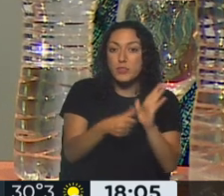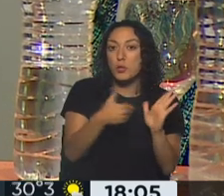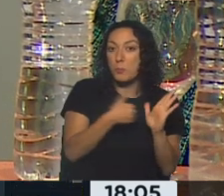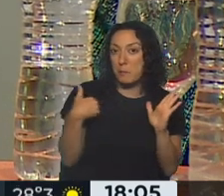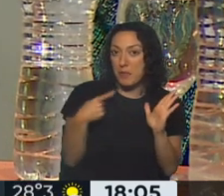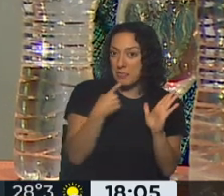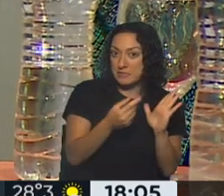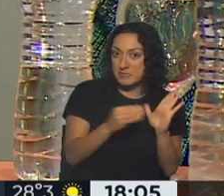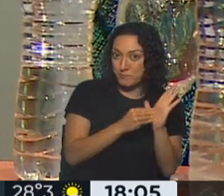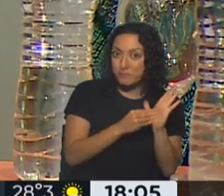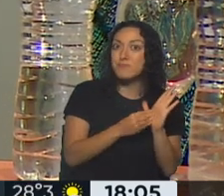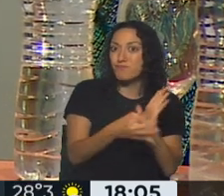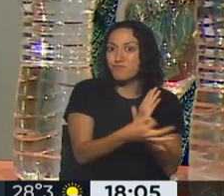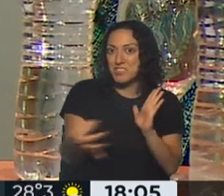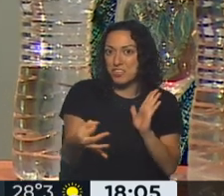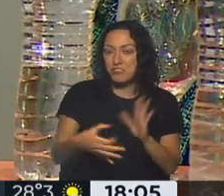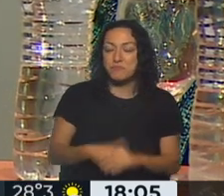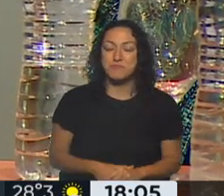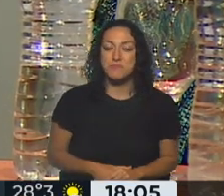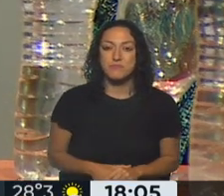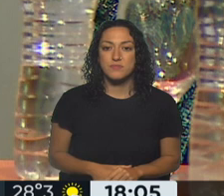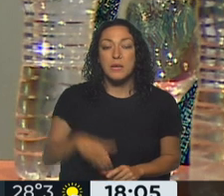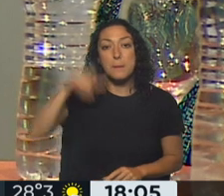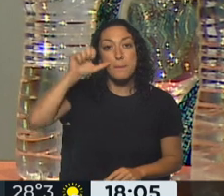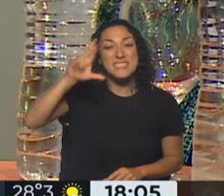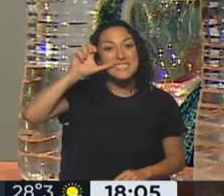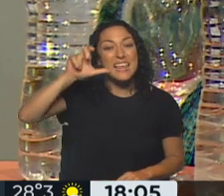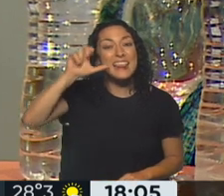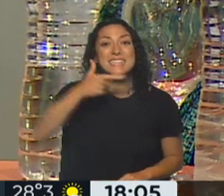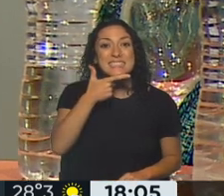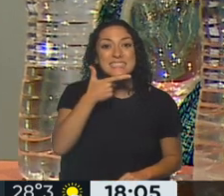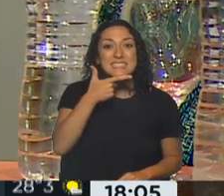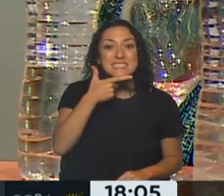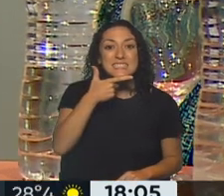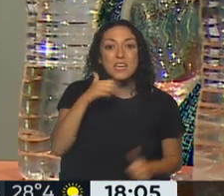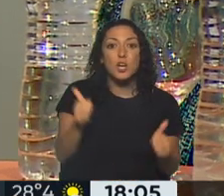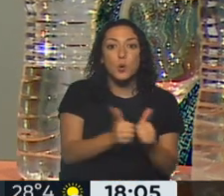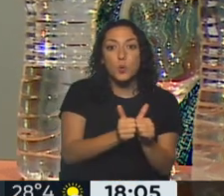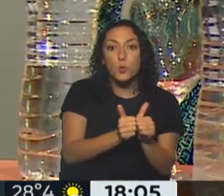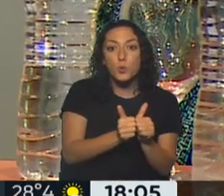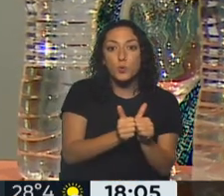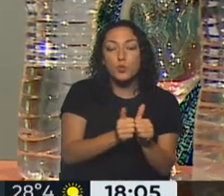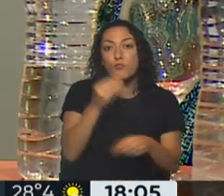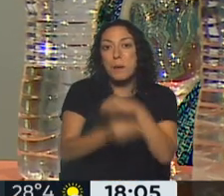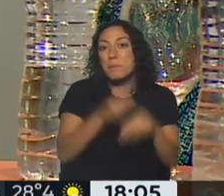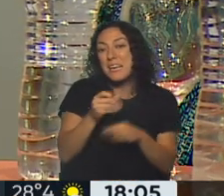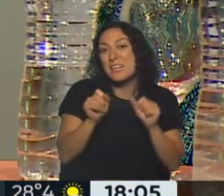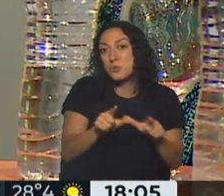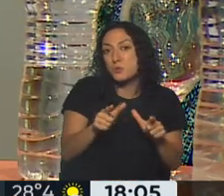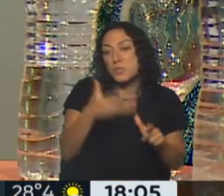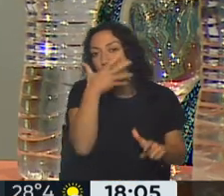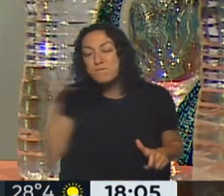madre, lo era. Mercedes fue secuestrada junto a parte de su familia el 20